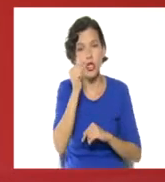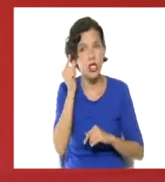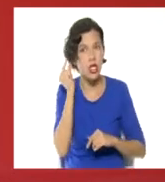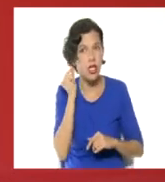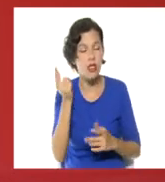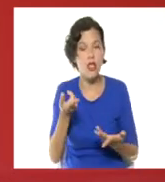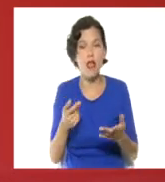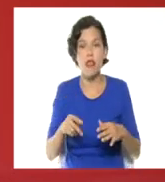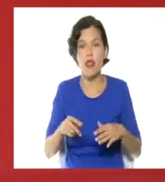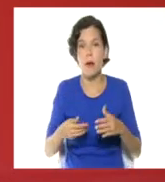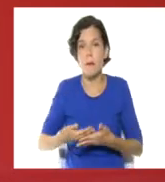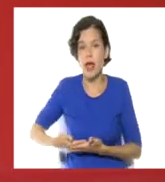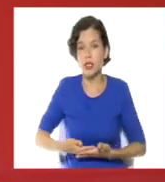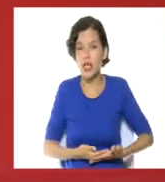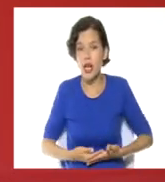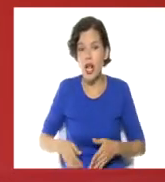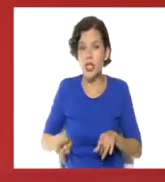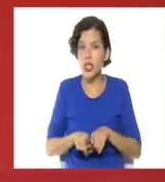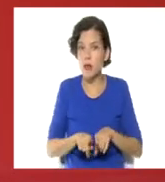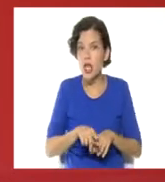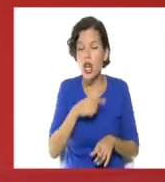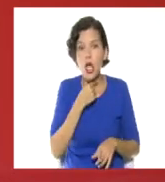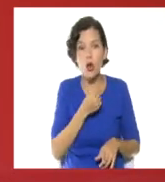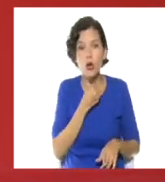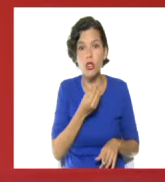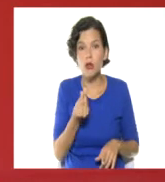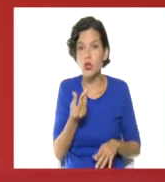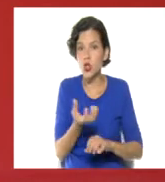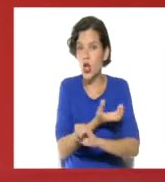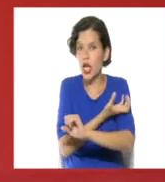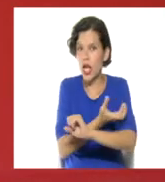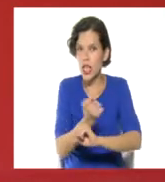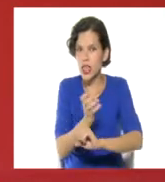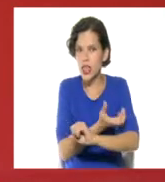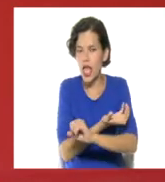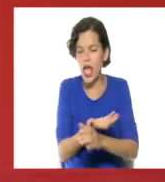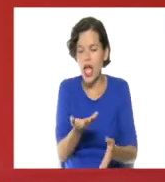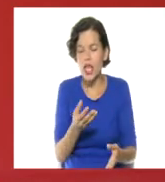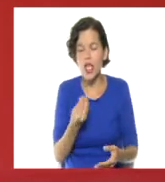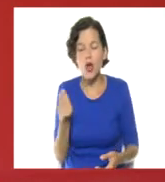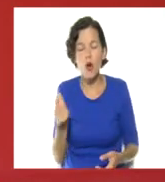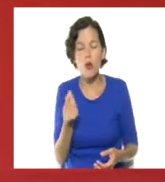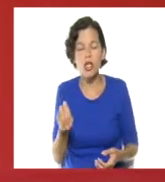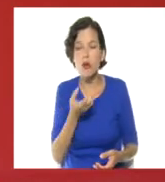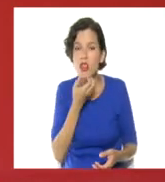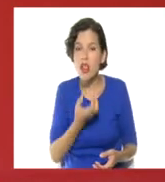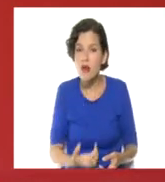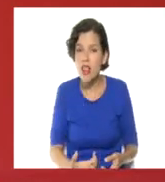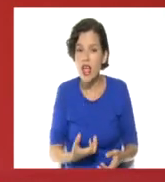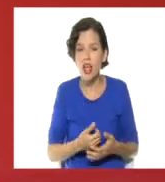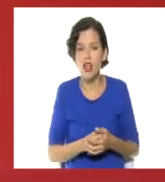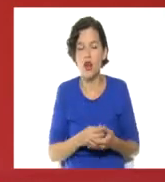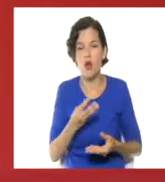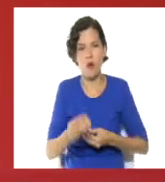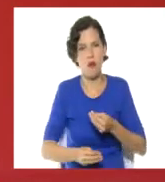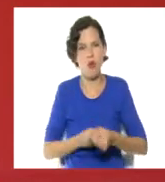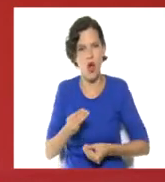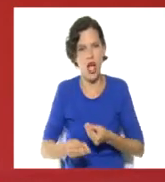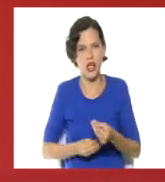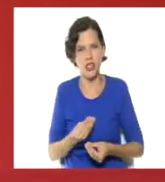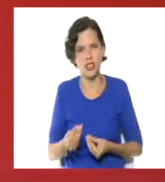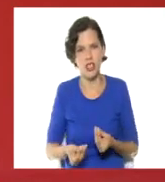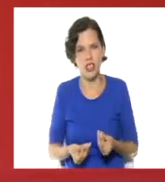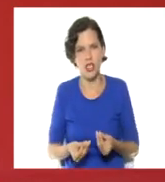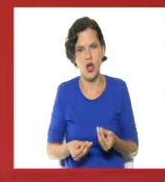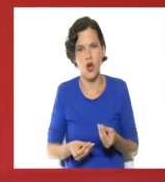maternal también les encanta muchísimo cantar. Y como estamos en época navideña, lo vamos a hacer con